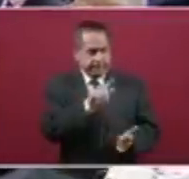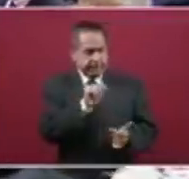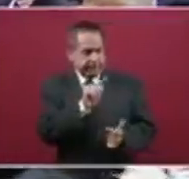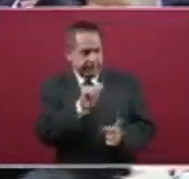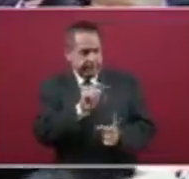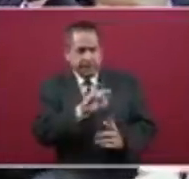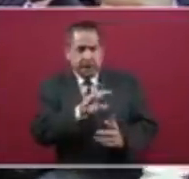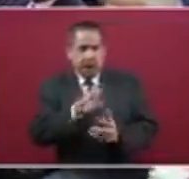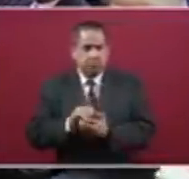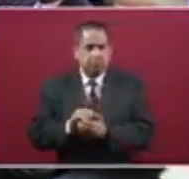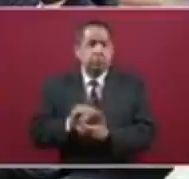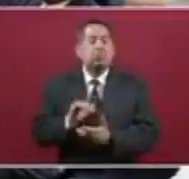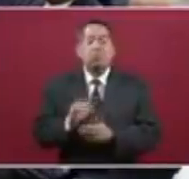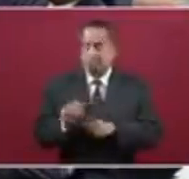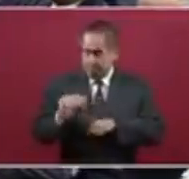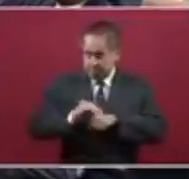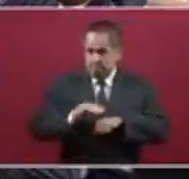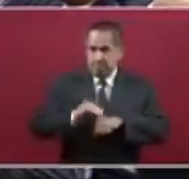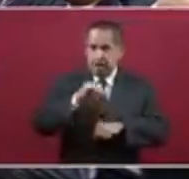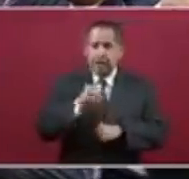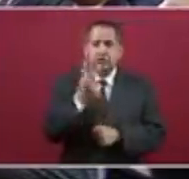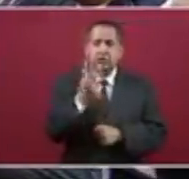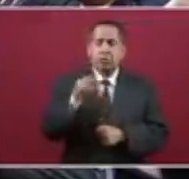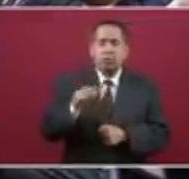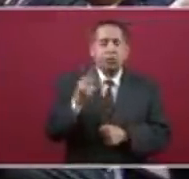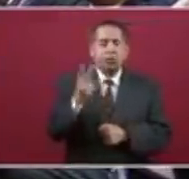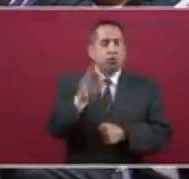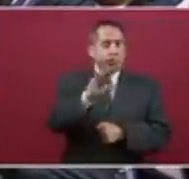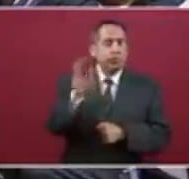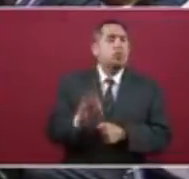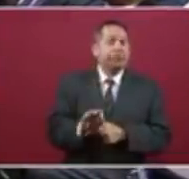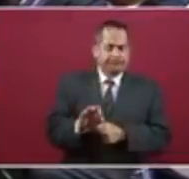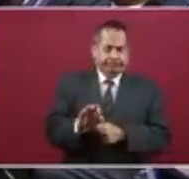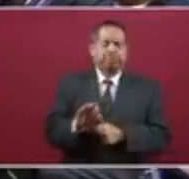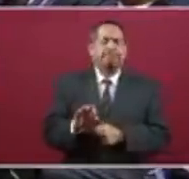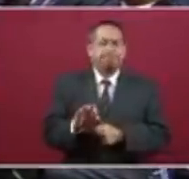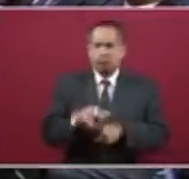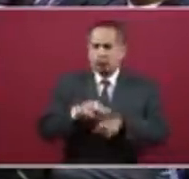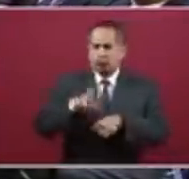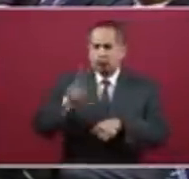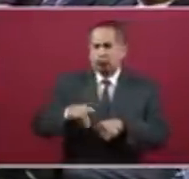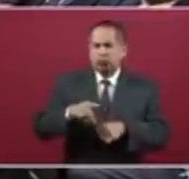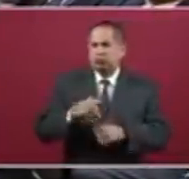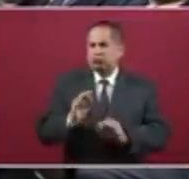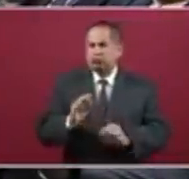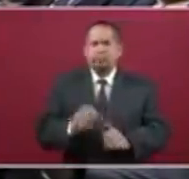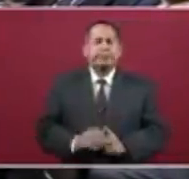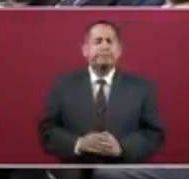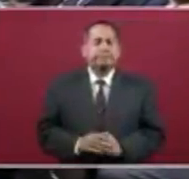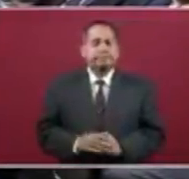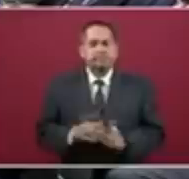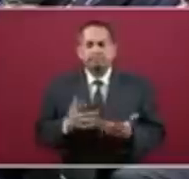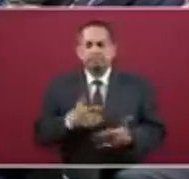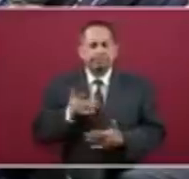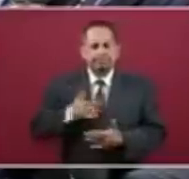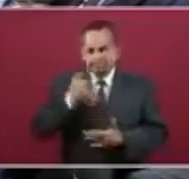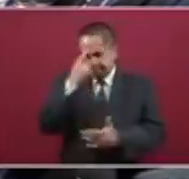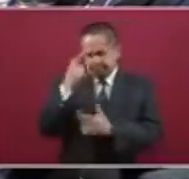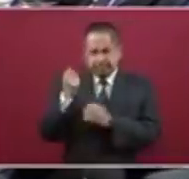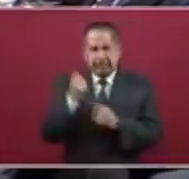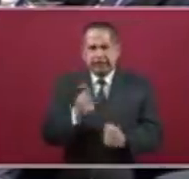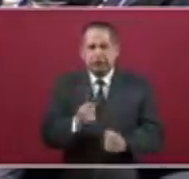la cual creció 3.2 por ciento en términos reales estoy seguro